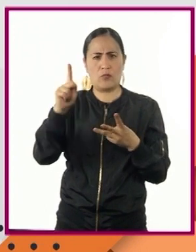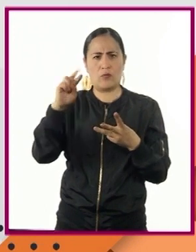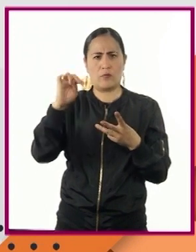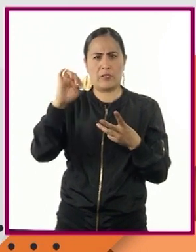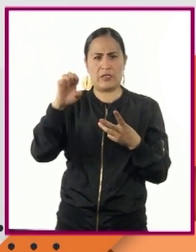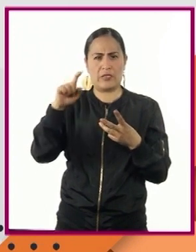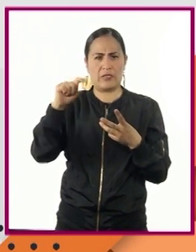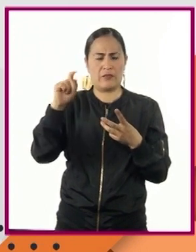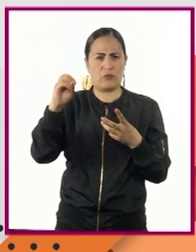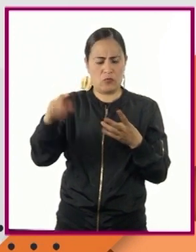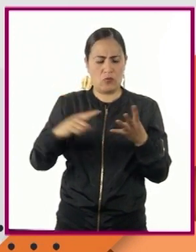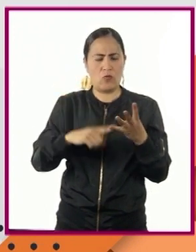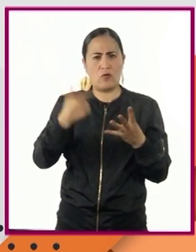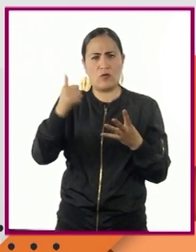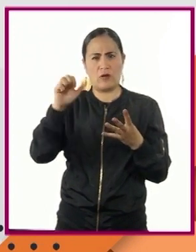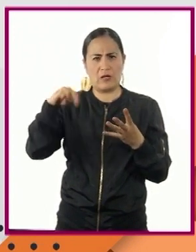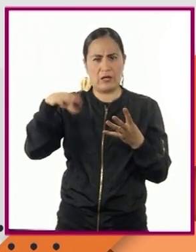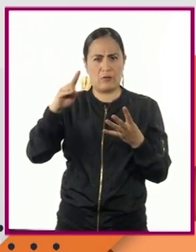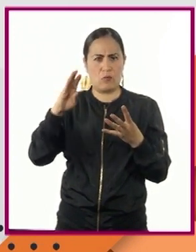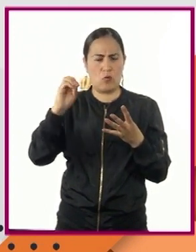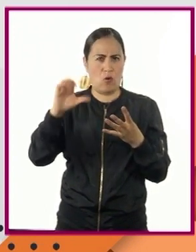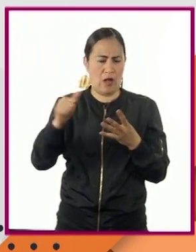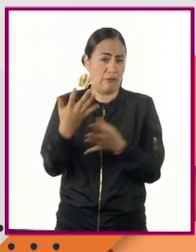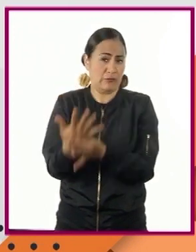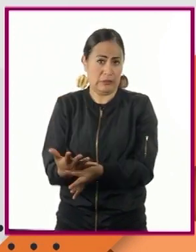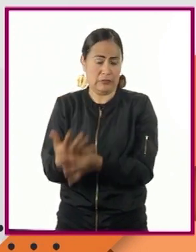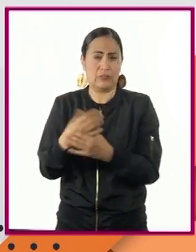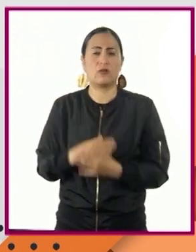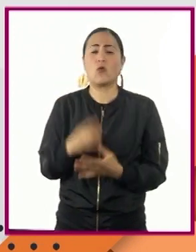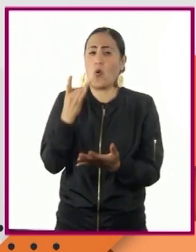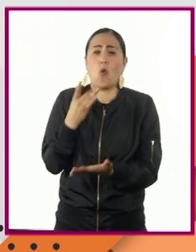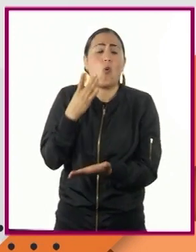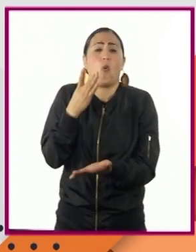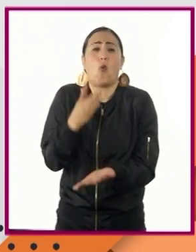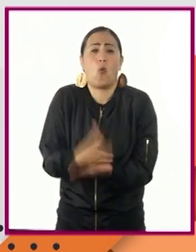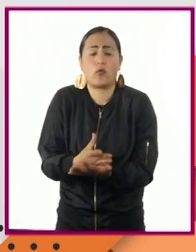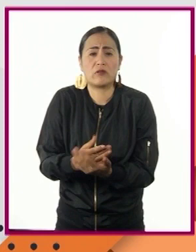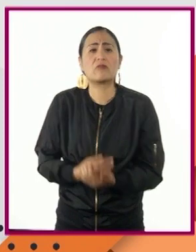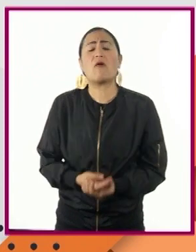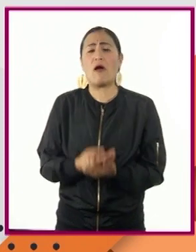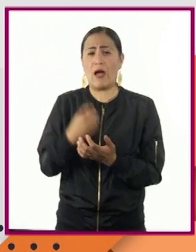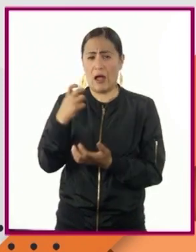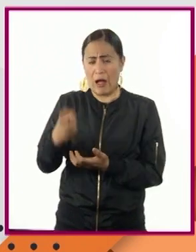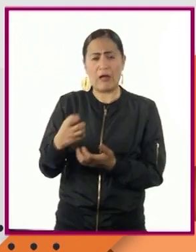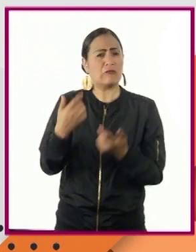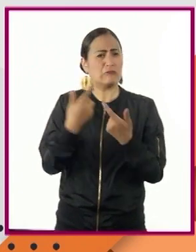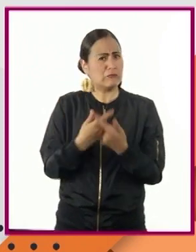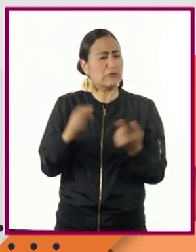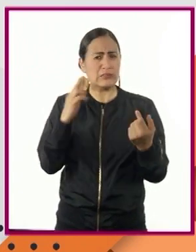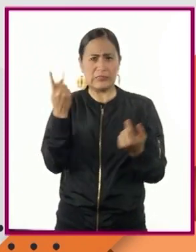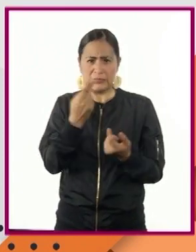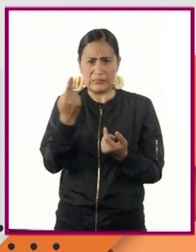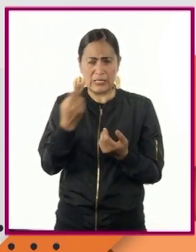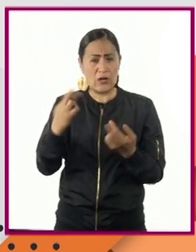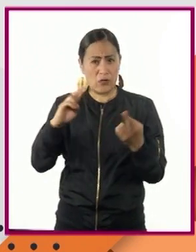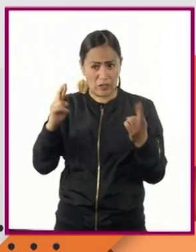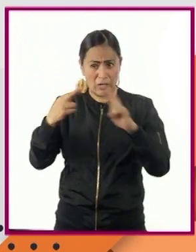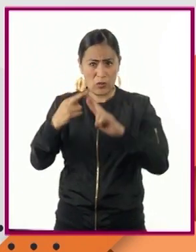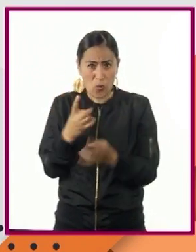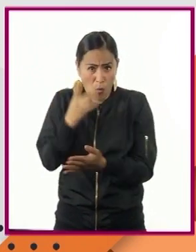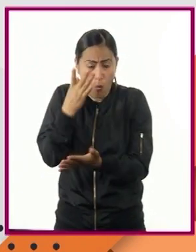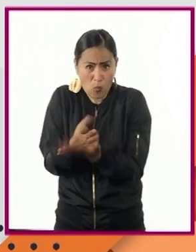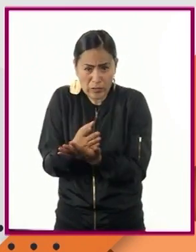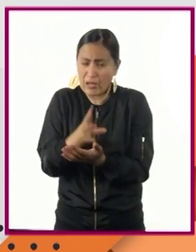Antonio Gamboa y otros más. Sus argumentos se basaban en que la libertad de cultos era un principio que regía en todos los